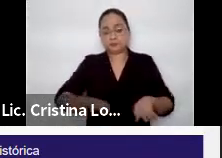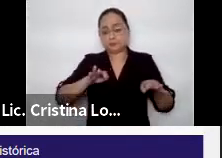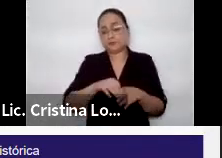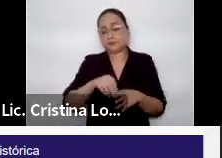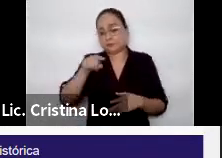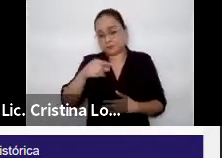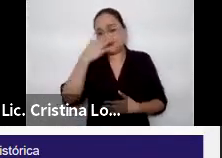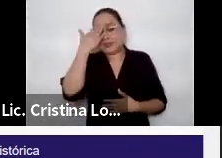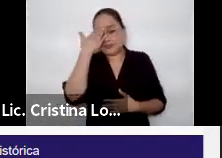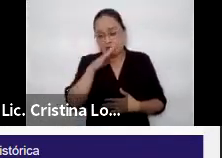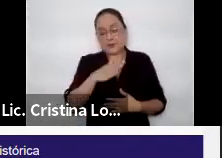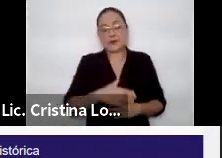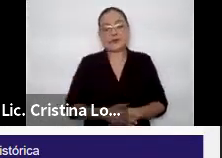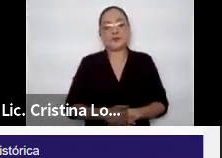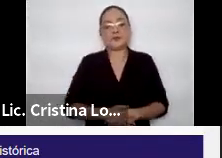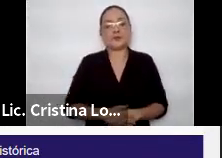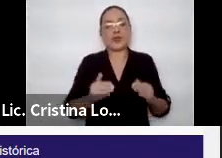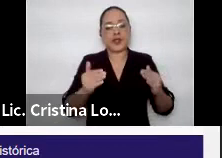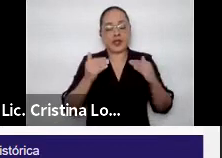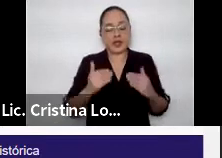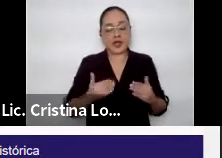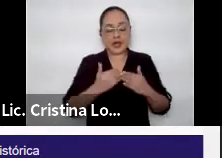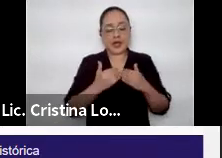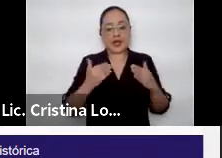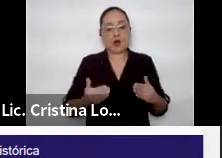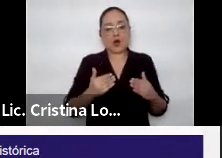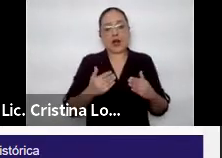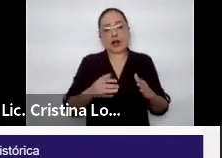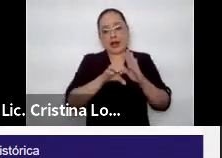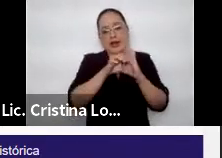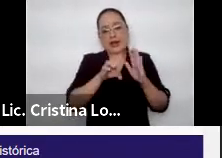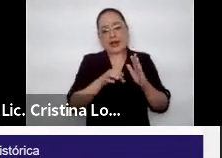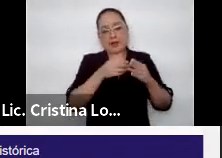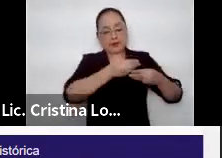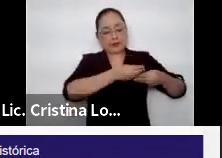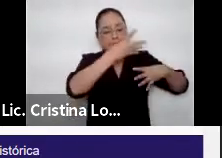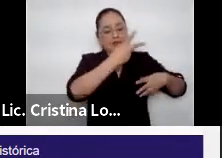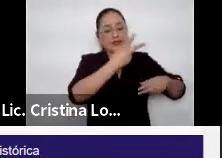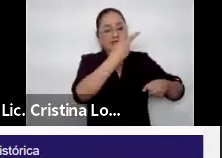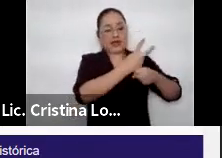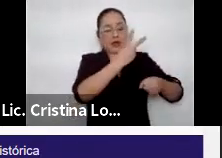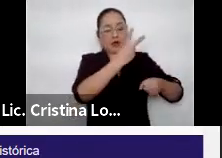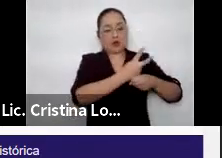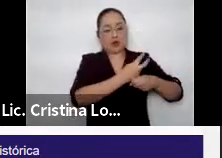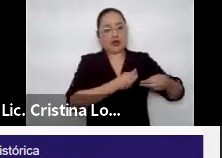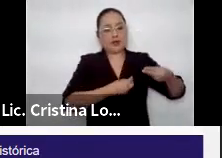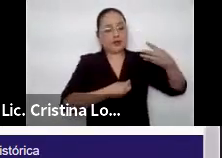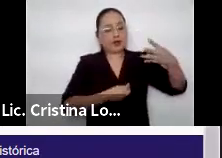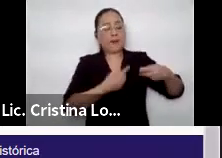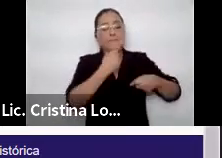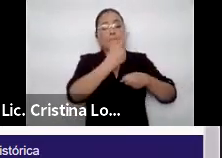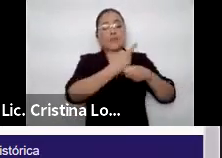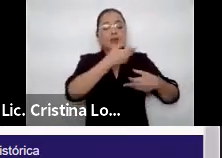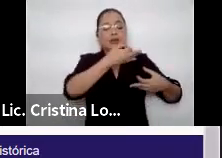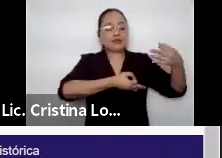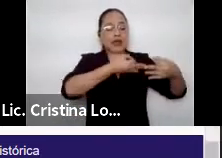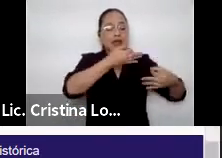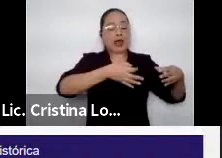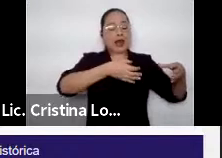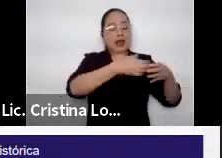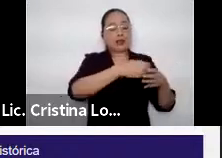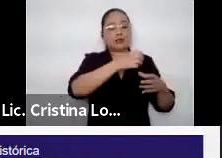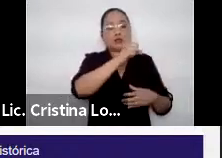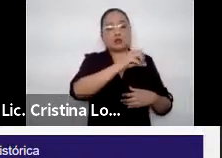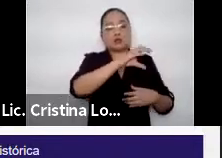así. Y para ejemplificar, vamos a entrar, por ejemplo, a la segunda parte, donde está la primera sala de la Suprema Corte de Justicia de la